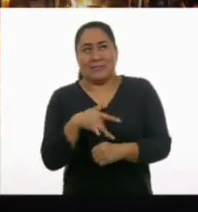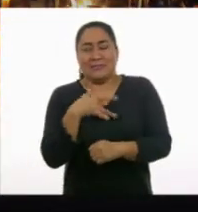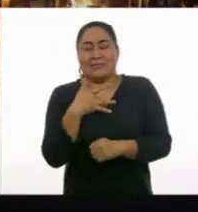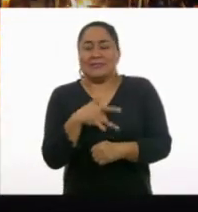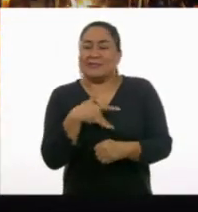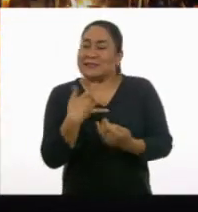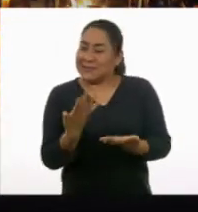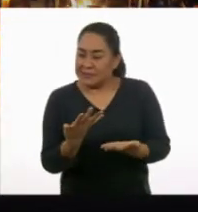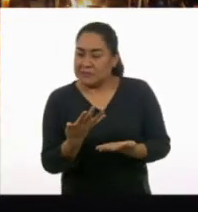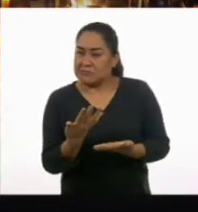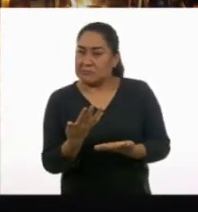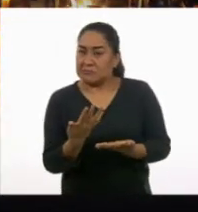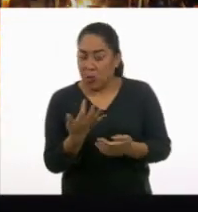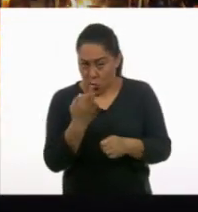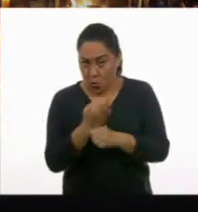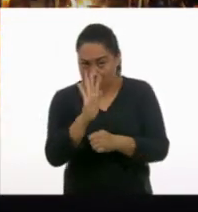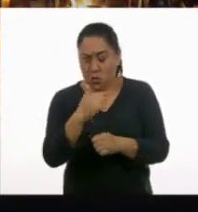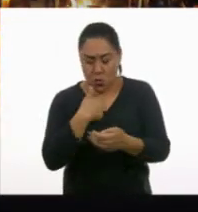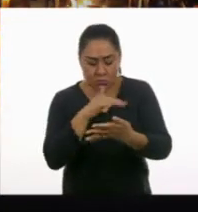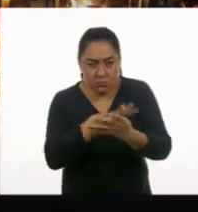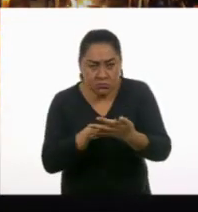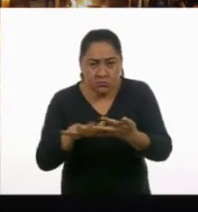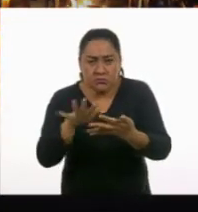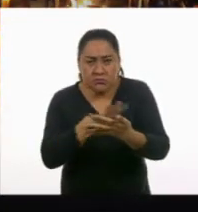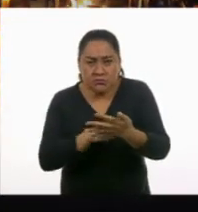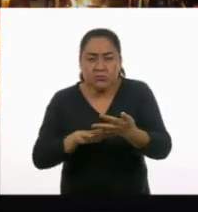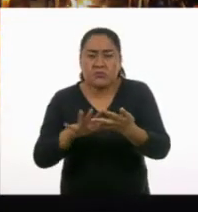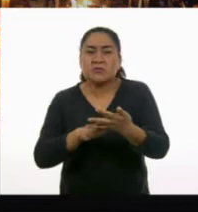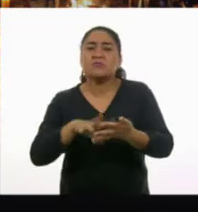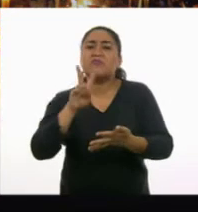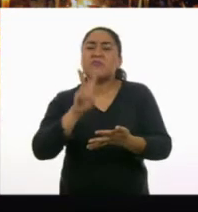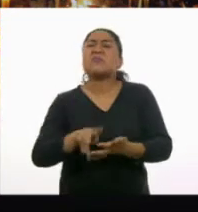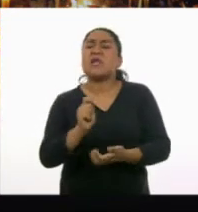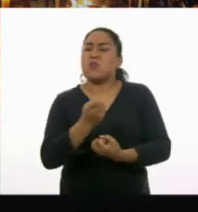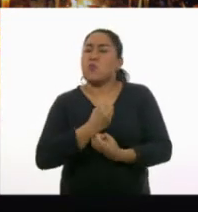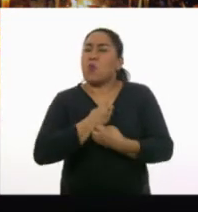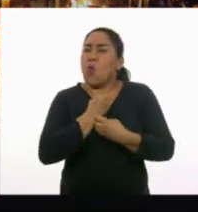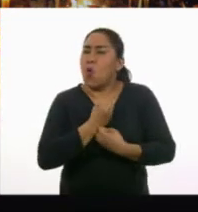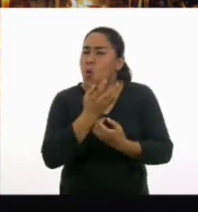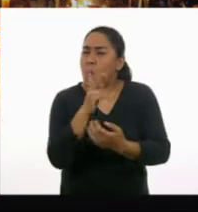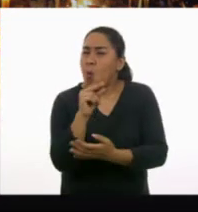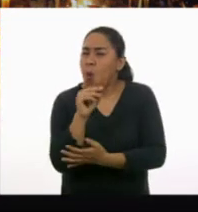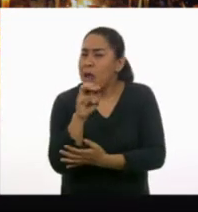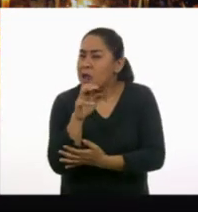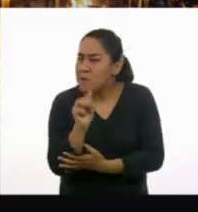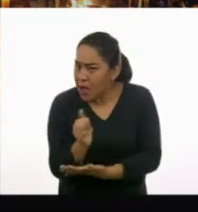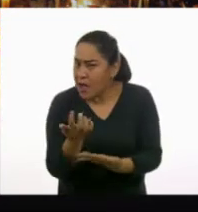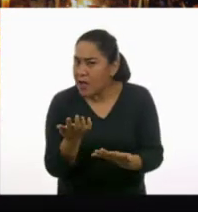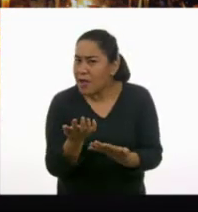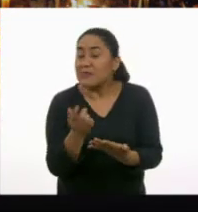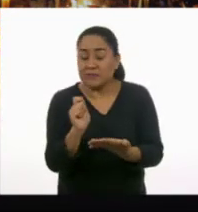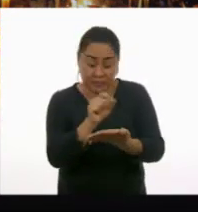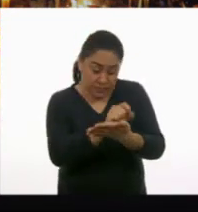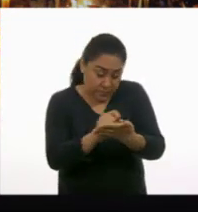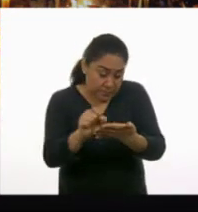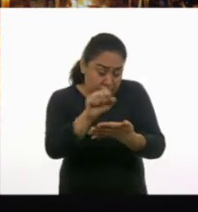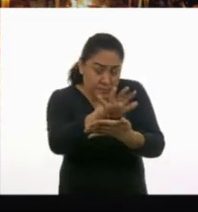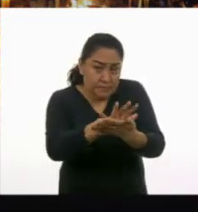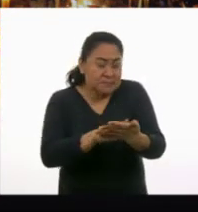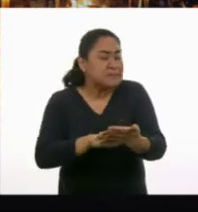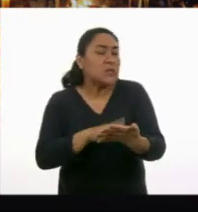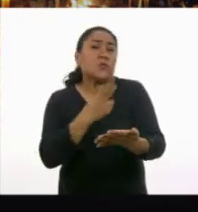te parece si te doy lectura a estos maravillosos poemas para que nuestra narrativa